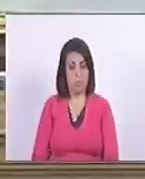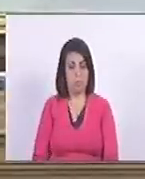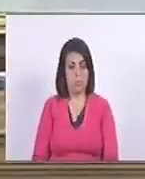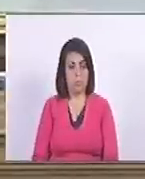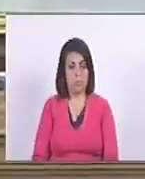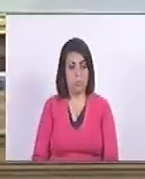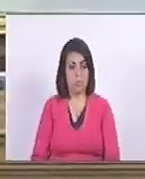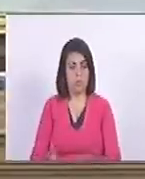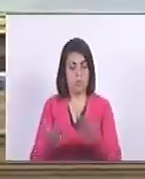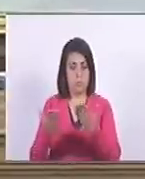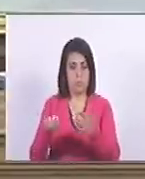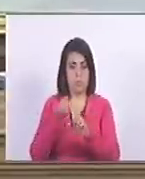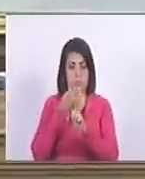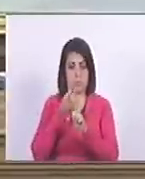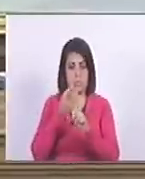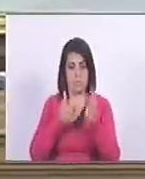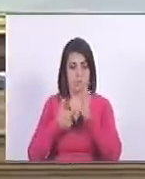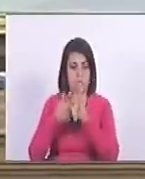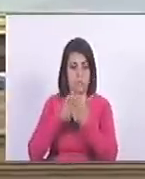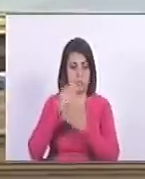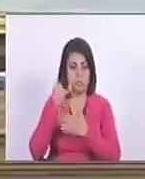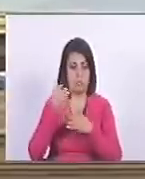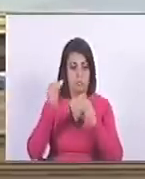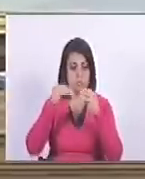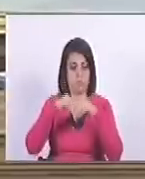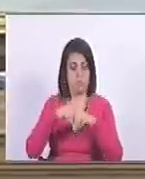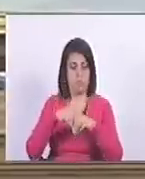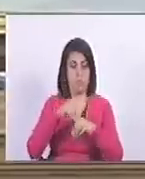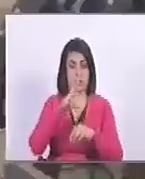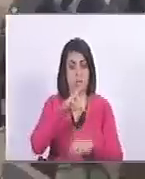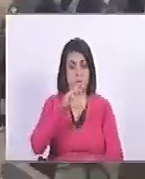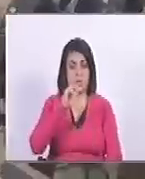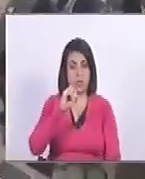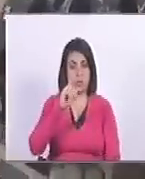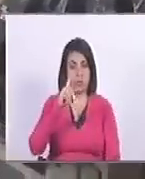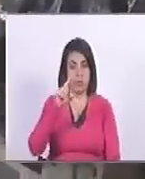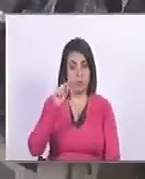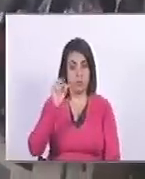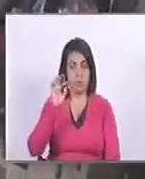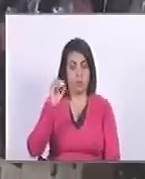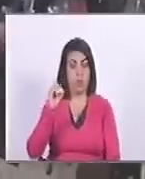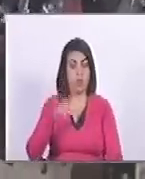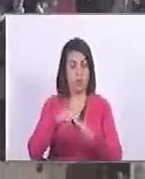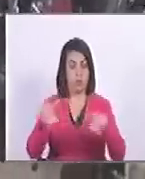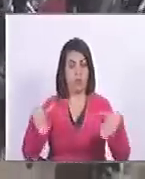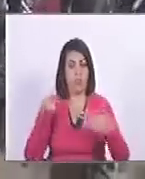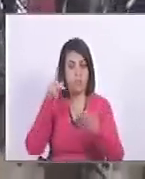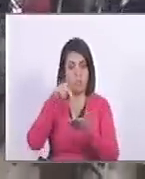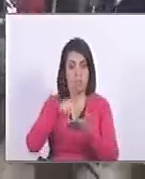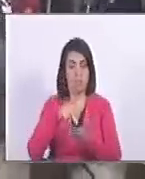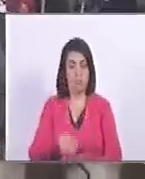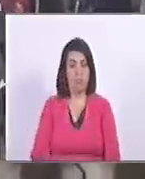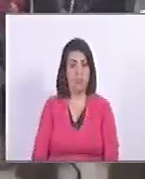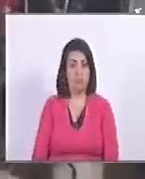Voy a dejar en el derecho de palabra para que presente el proyecto de acuerdo el diputado Rodolfo Sánchez. Solicita a la tribuna de oradores, se le concede.